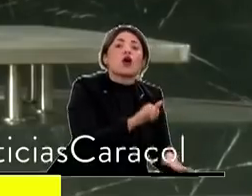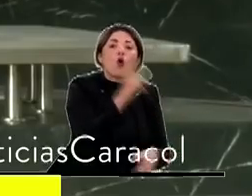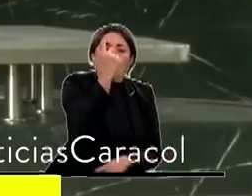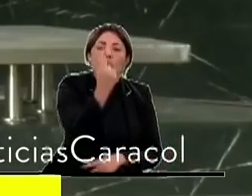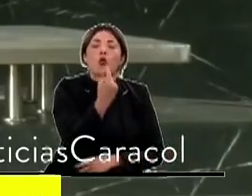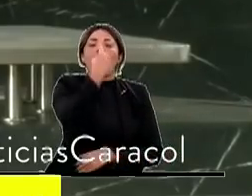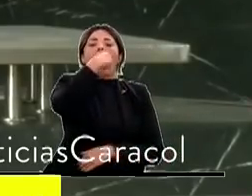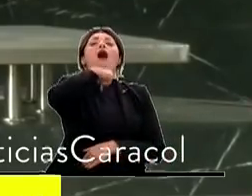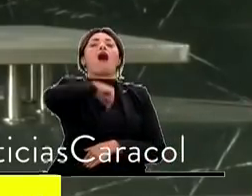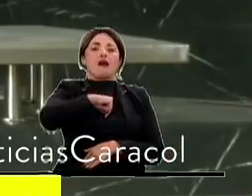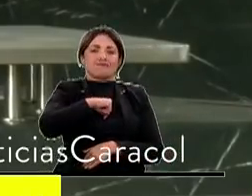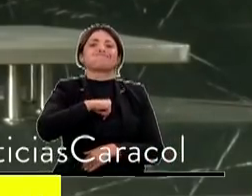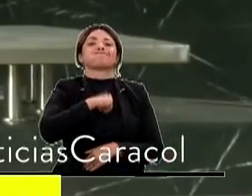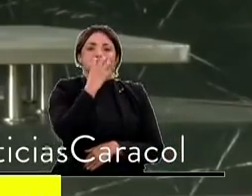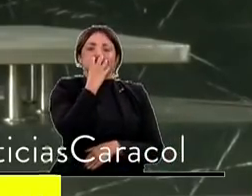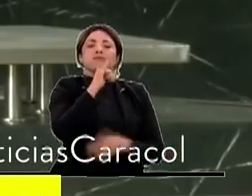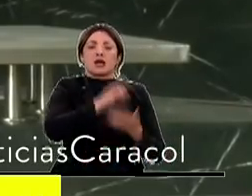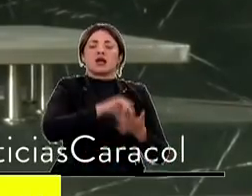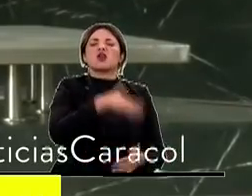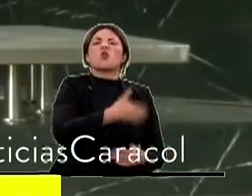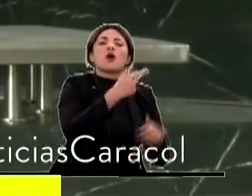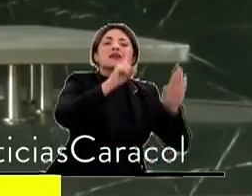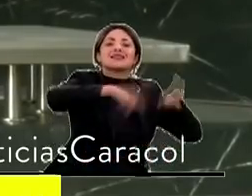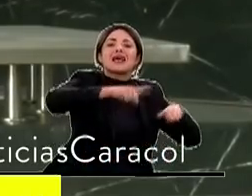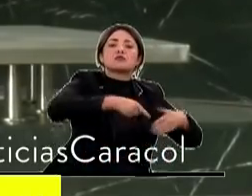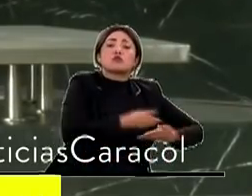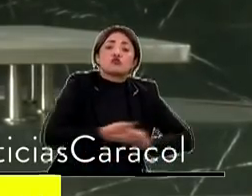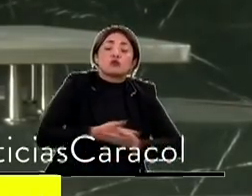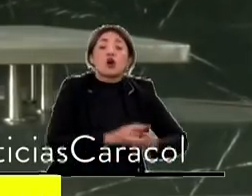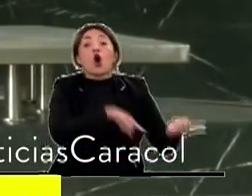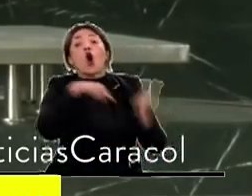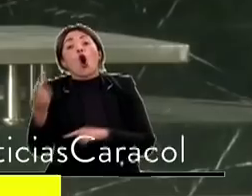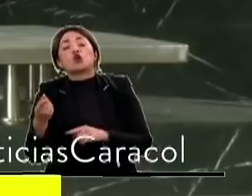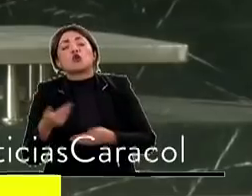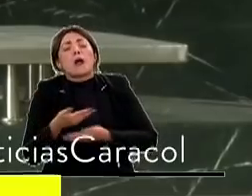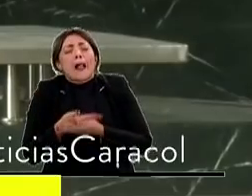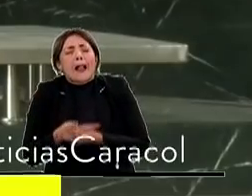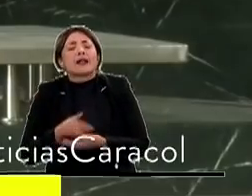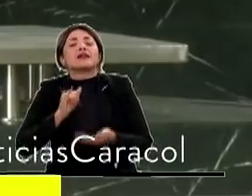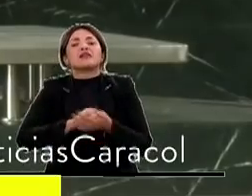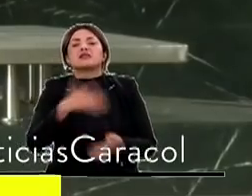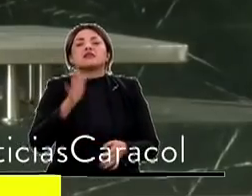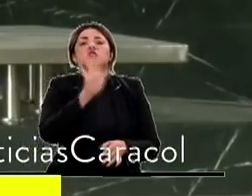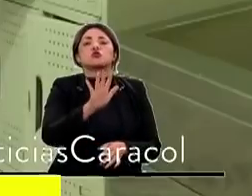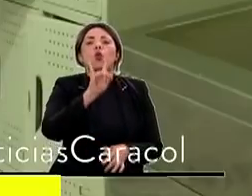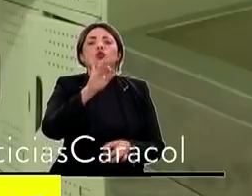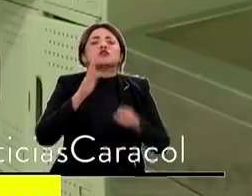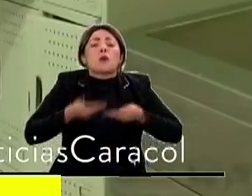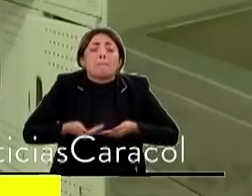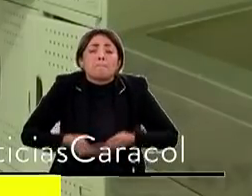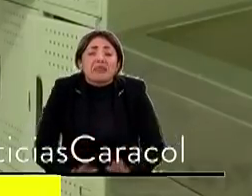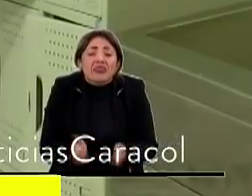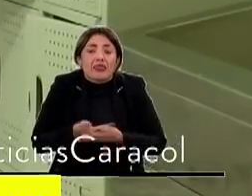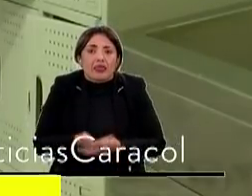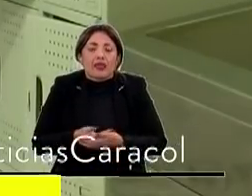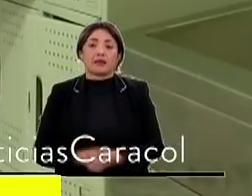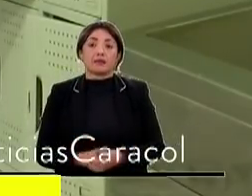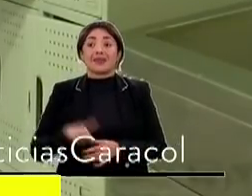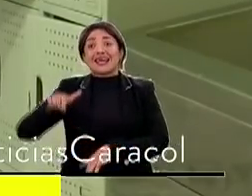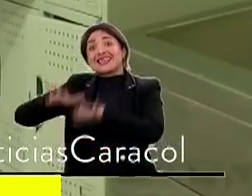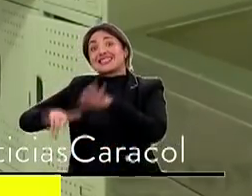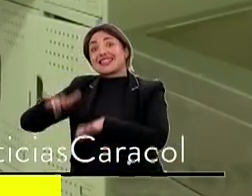meses. Y tenemos un niño más, el más pequeñito, en la sala de cuidado intensivo de recién nacido. La secretaria de Salud